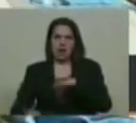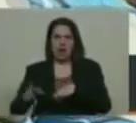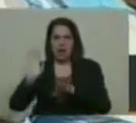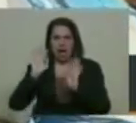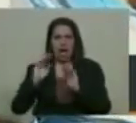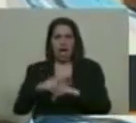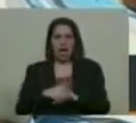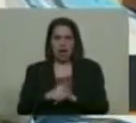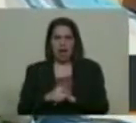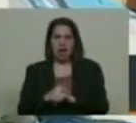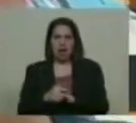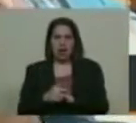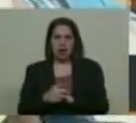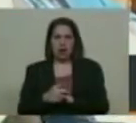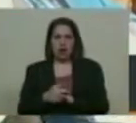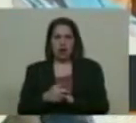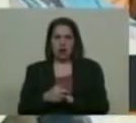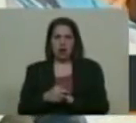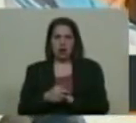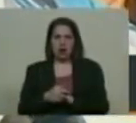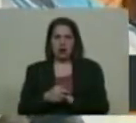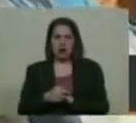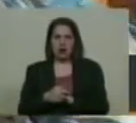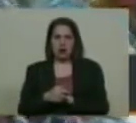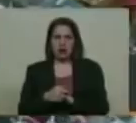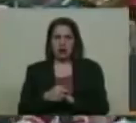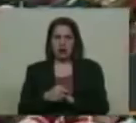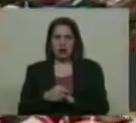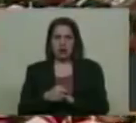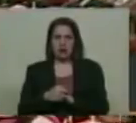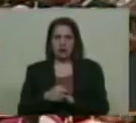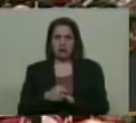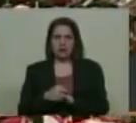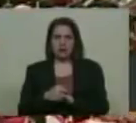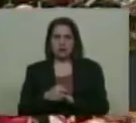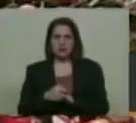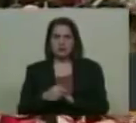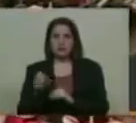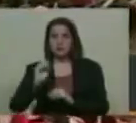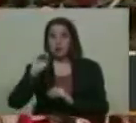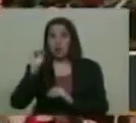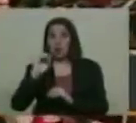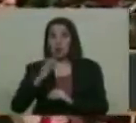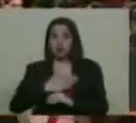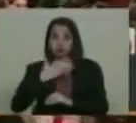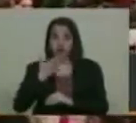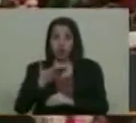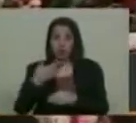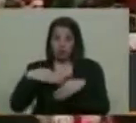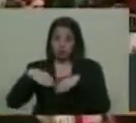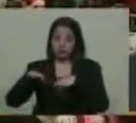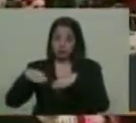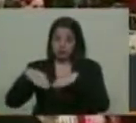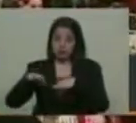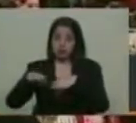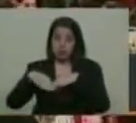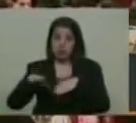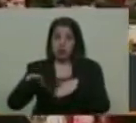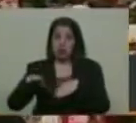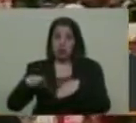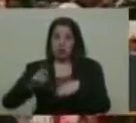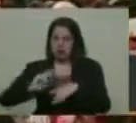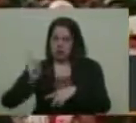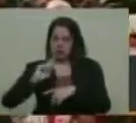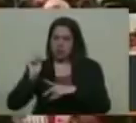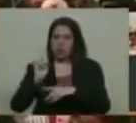Ah, camarada Lídice. O que puede coser automáticamente, cuando podía, automática,